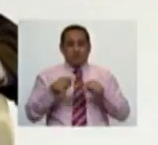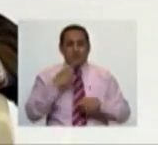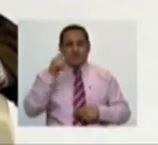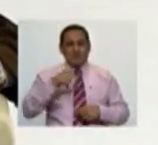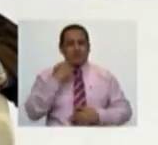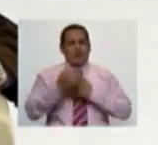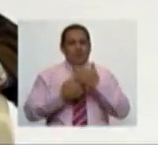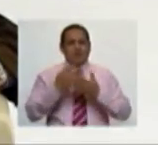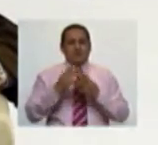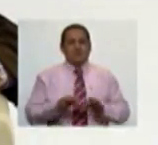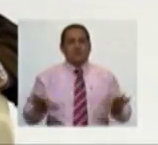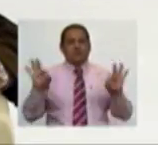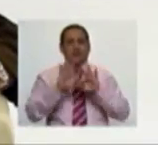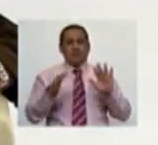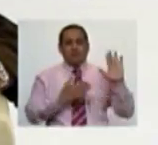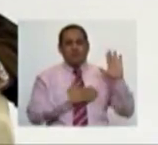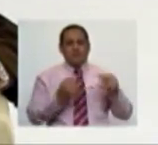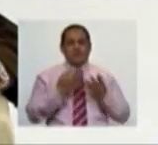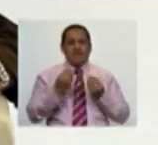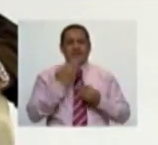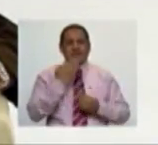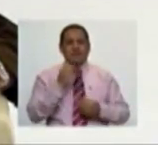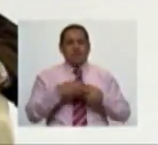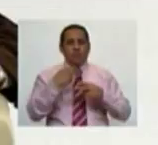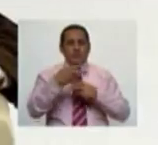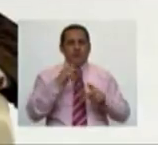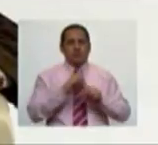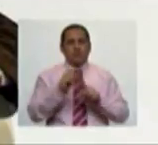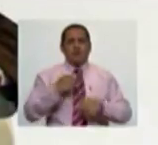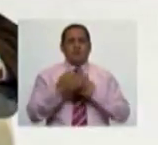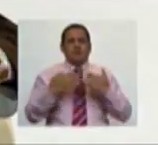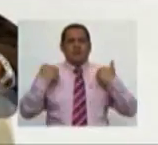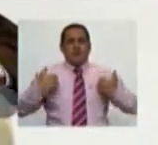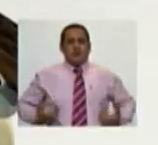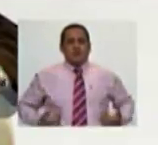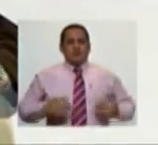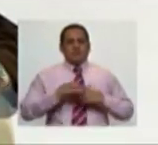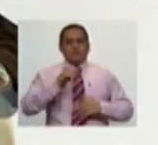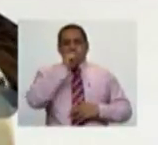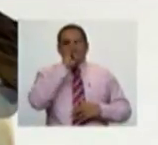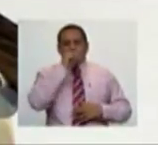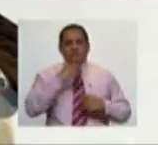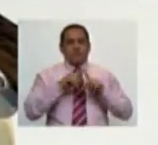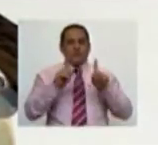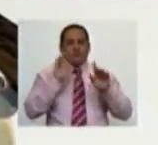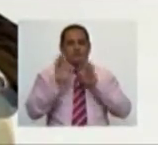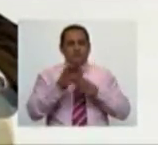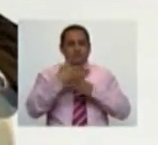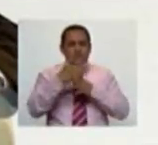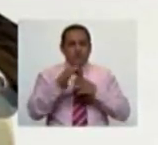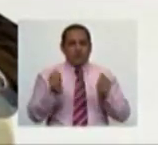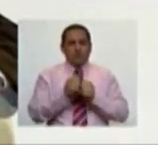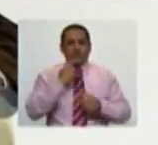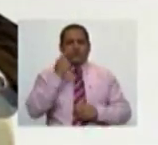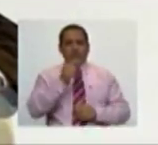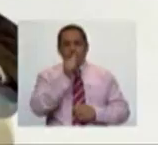eso esto requiere una movilización y un compromiso del vecindario, no para ponerse chalecos y pitos, pero sí para colaborar